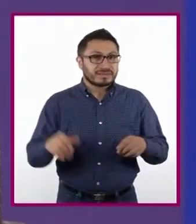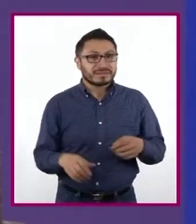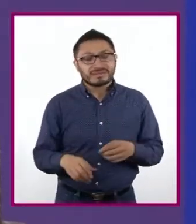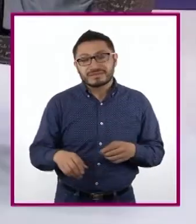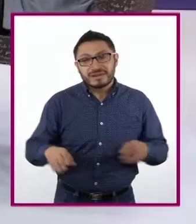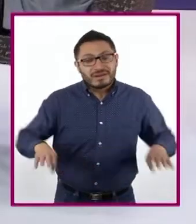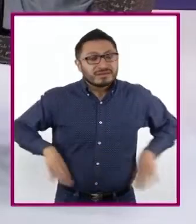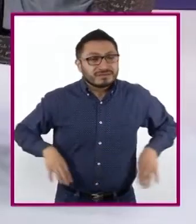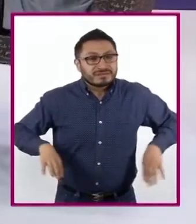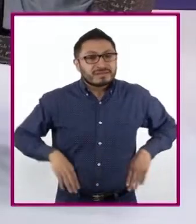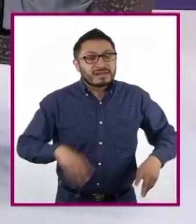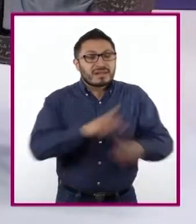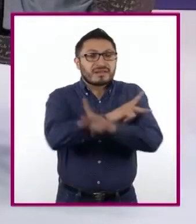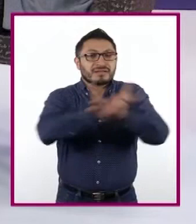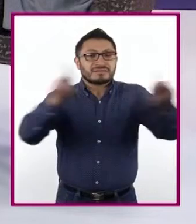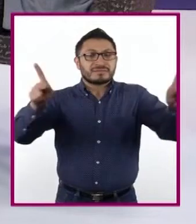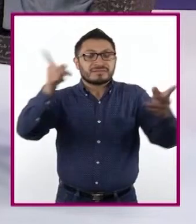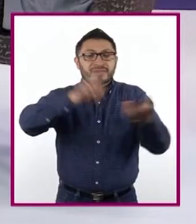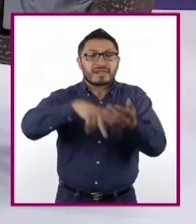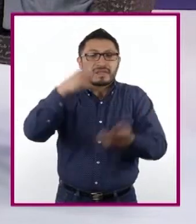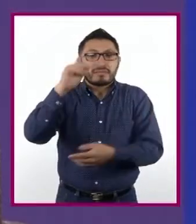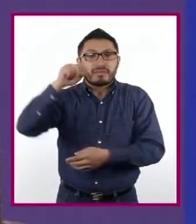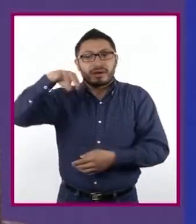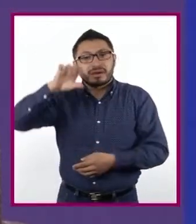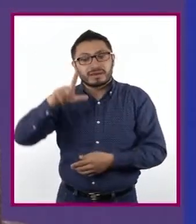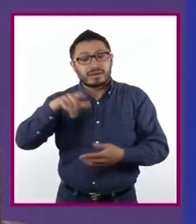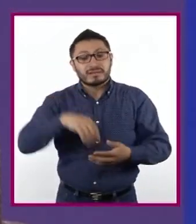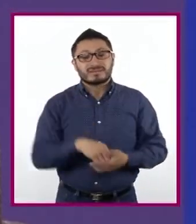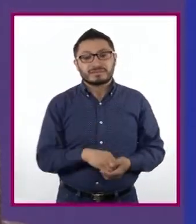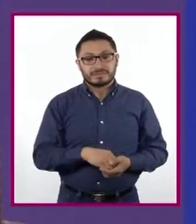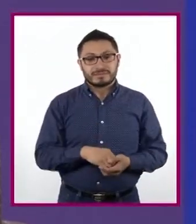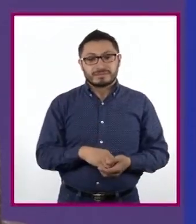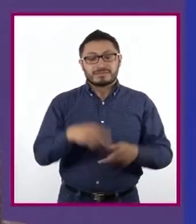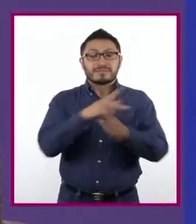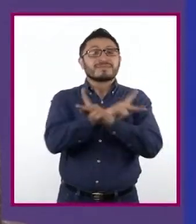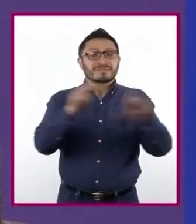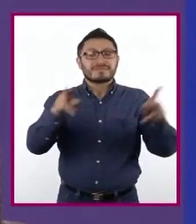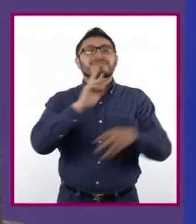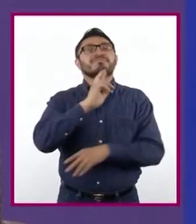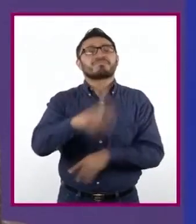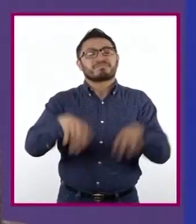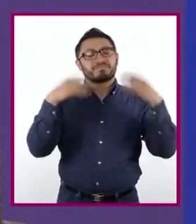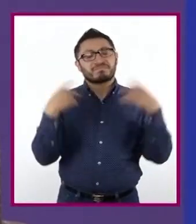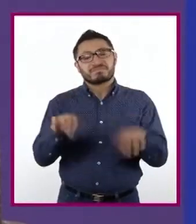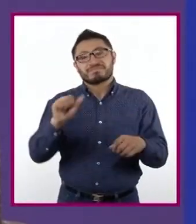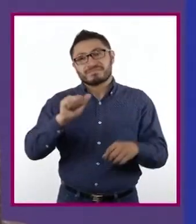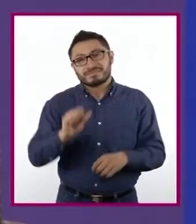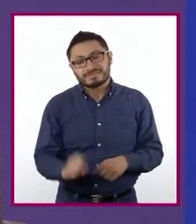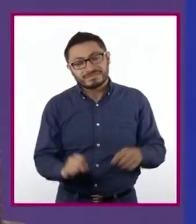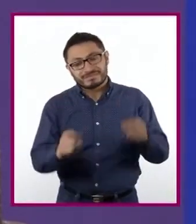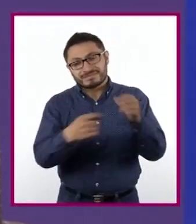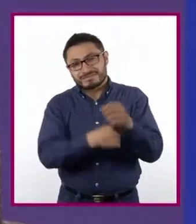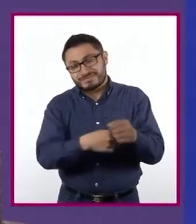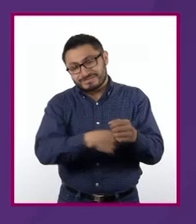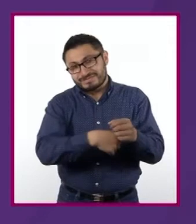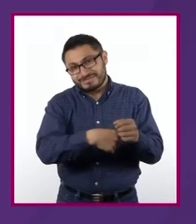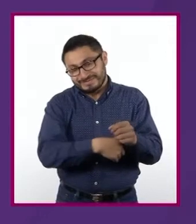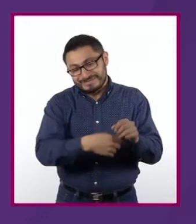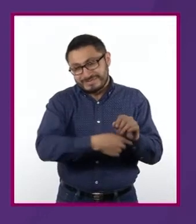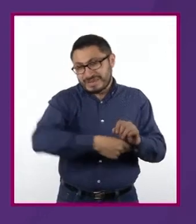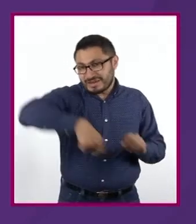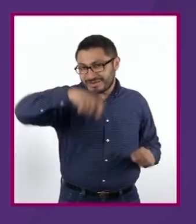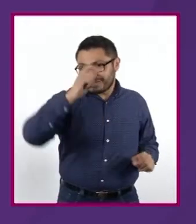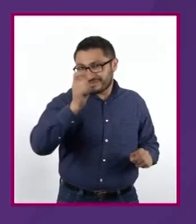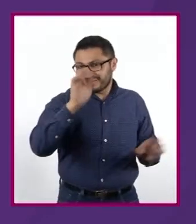audiencia en un panel de discusión? La audiencia es el mejor as bajo la manga que se puede utilizar